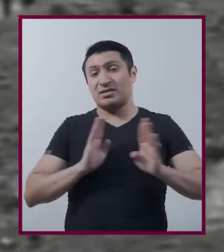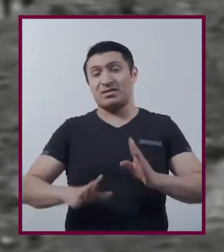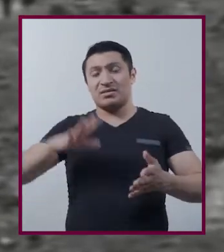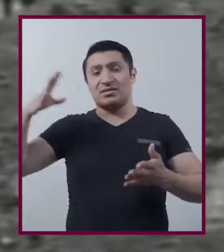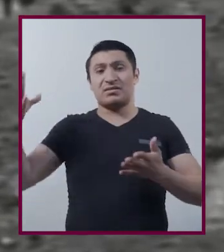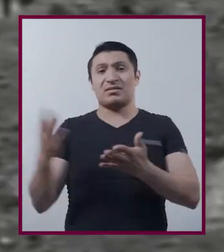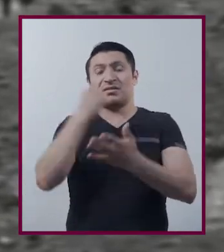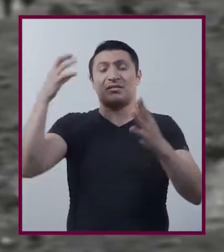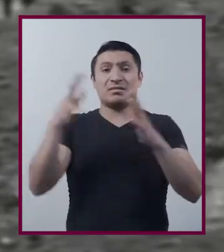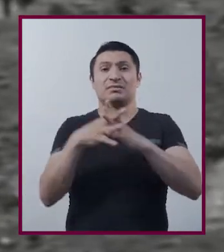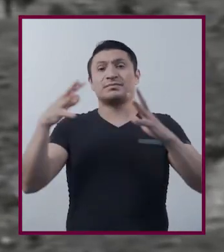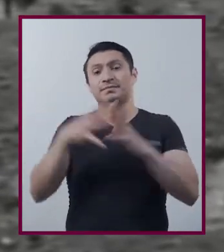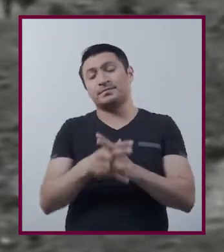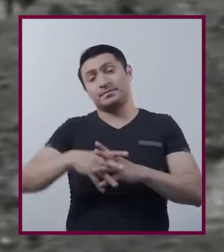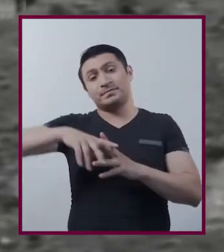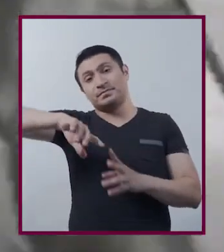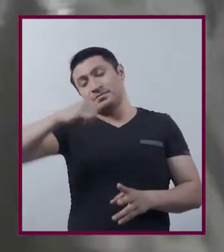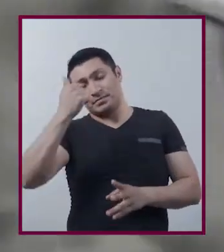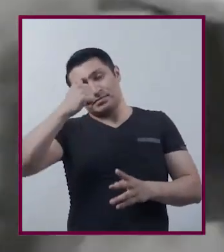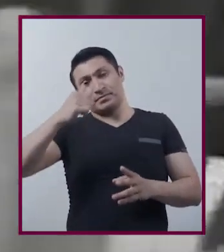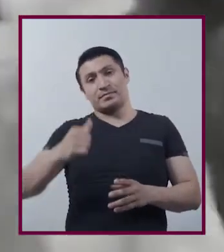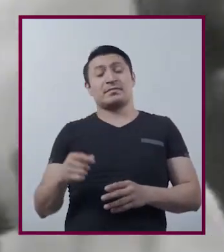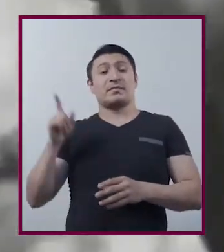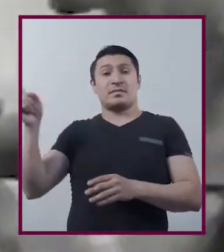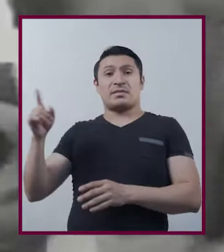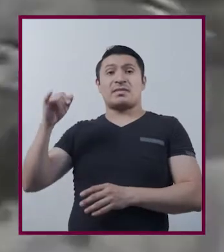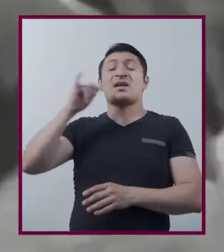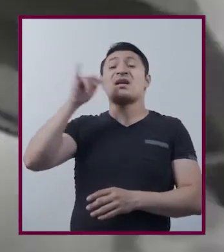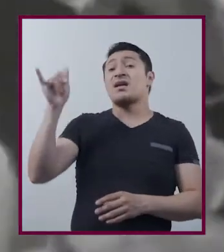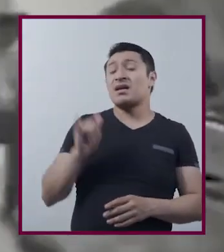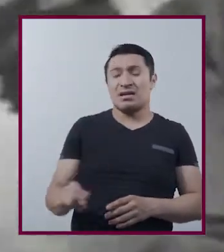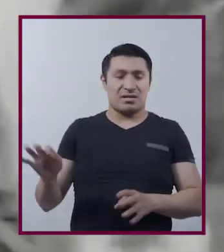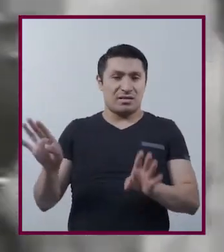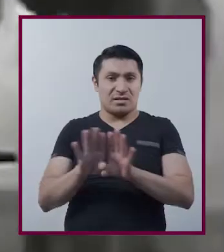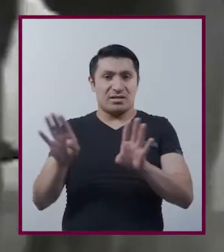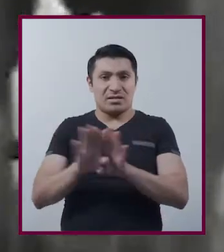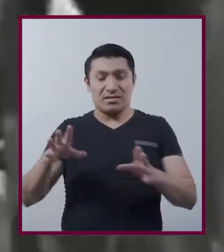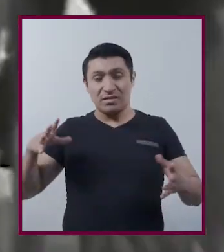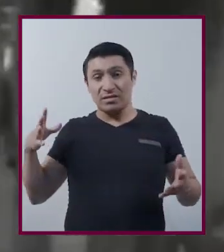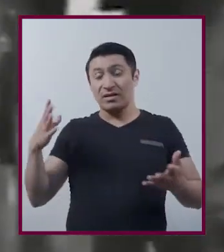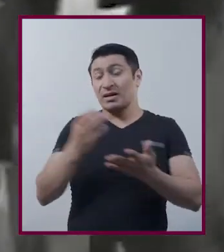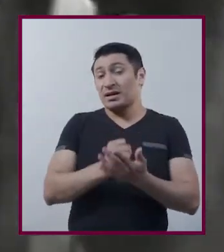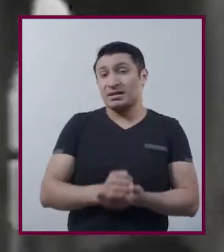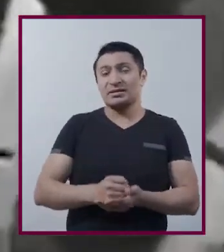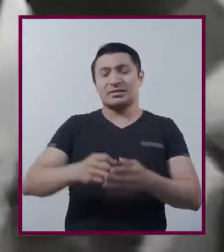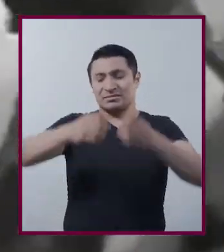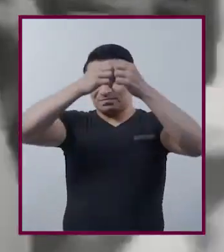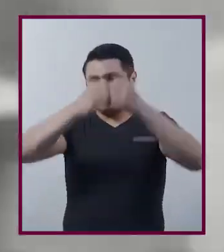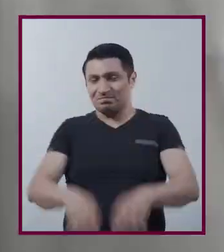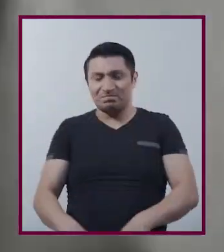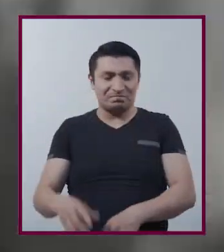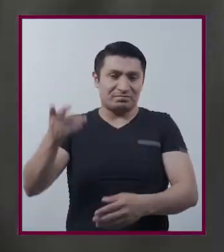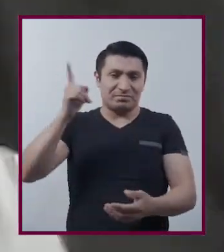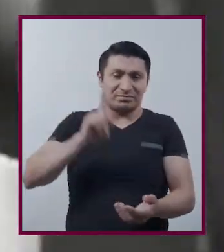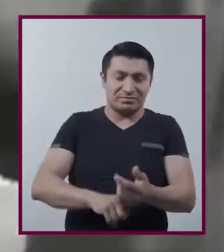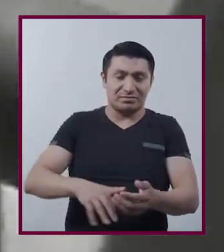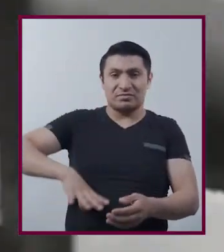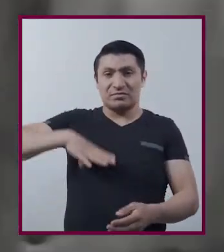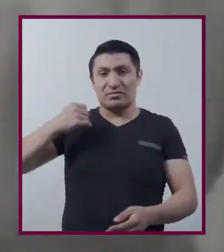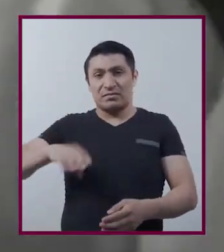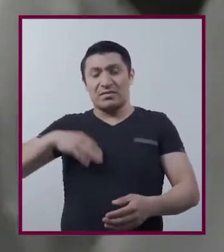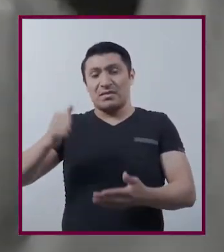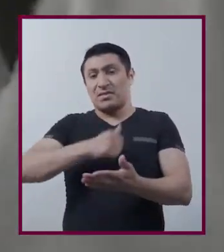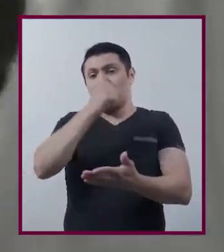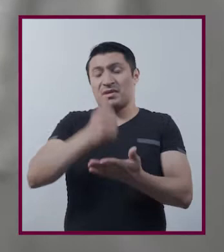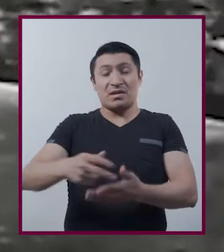el ejército triunfador de la Guerra de Crimea y de la Guerra por la Unificación de Italia, invicto desde Waterloo, fue derrotado